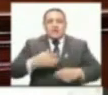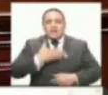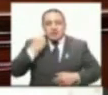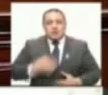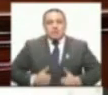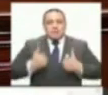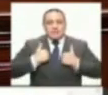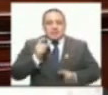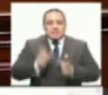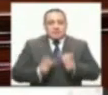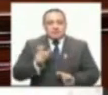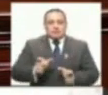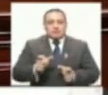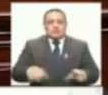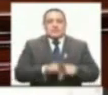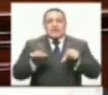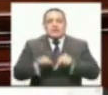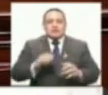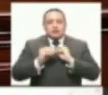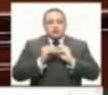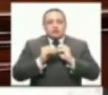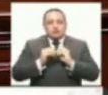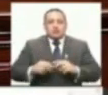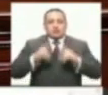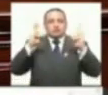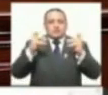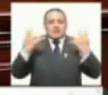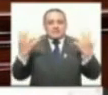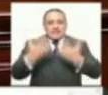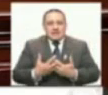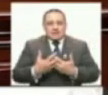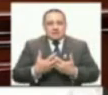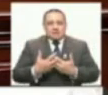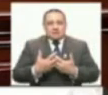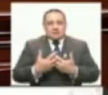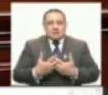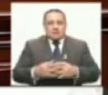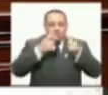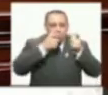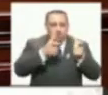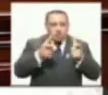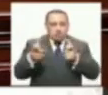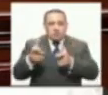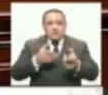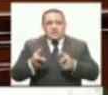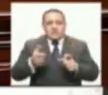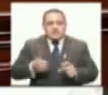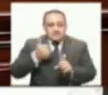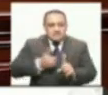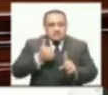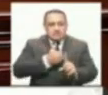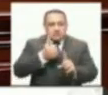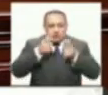nuestra población. Implementación de un sistema integrado de monitoreo